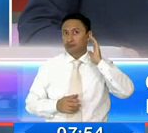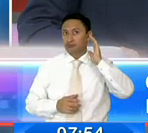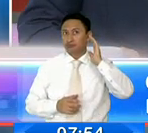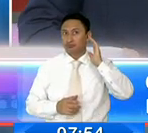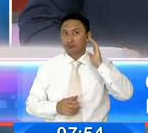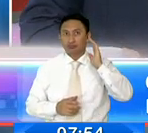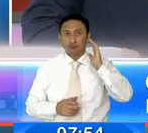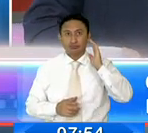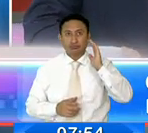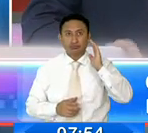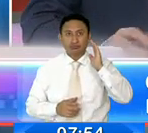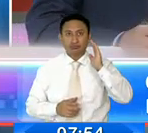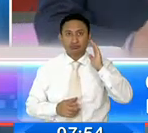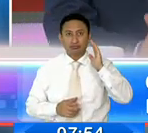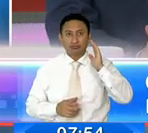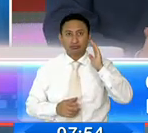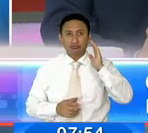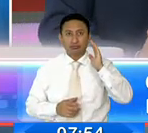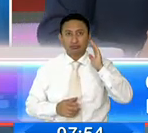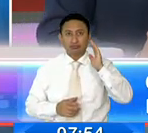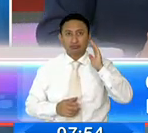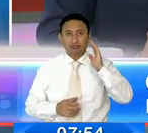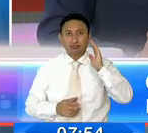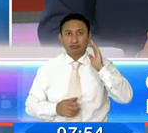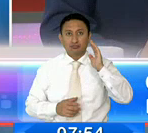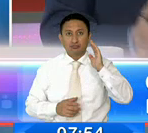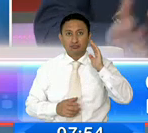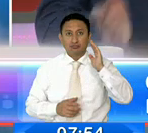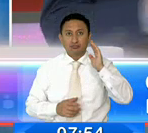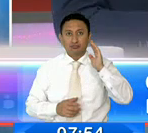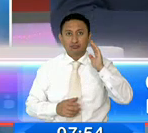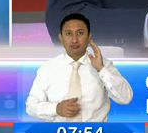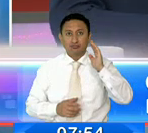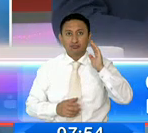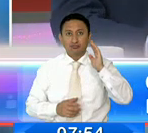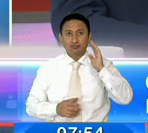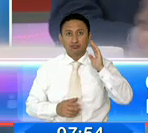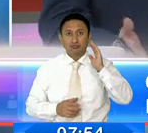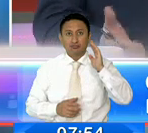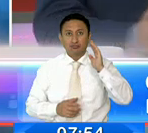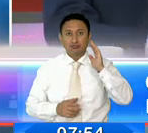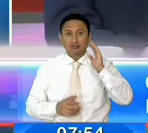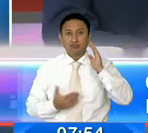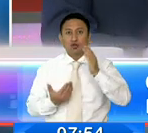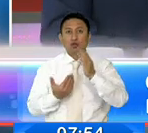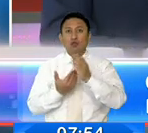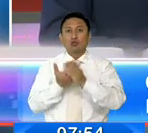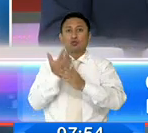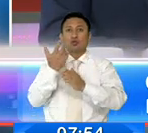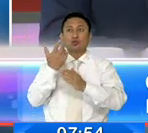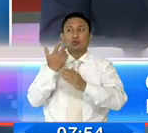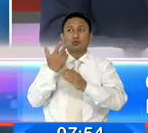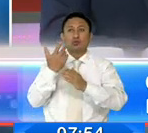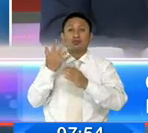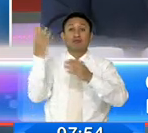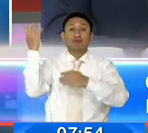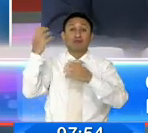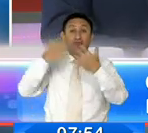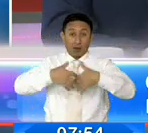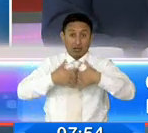ministro, el tema de la construcción de la nueva planta de refinación? Ya hemos hablado de la una planta, vamos a la